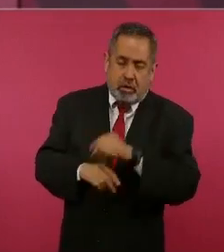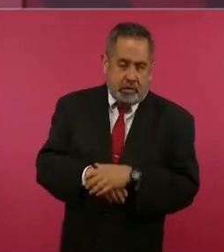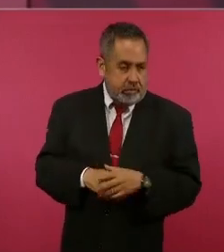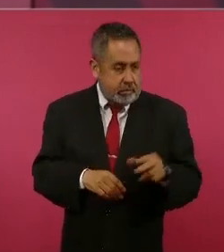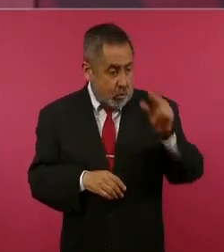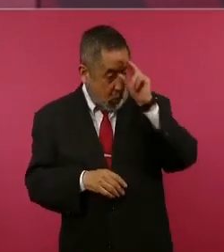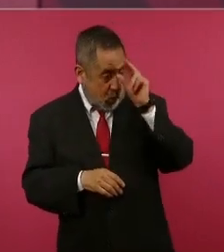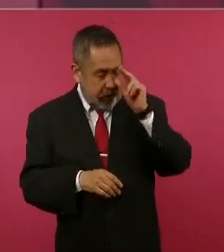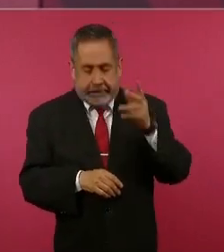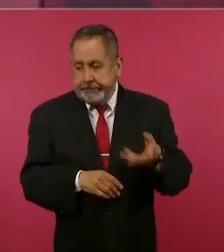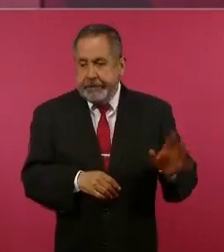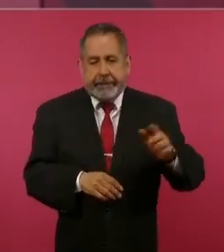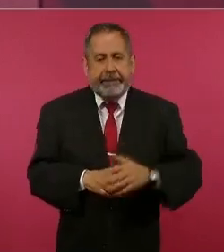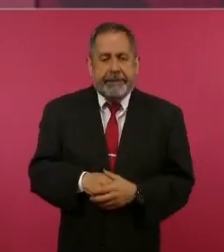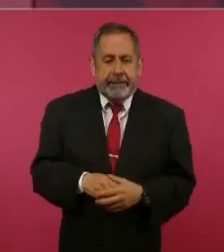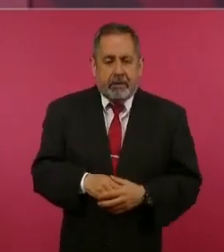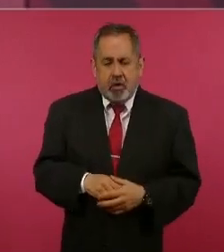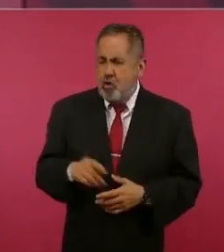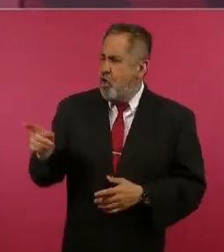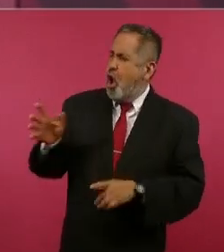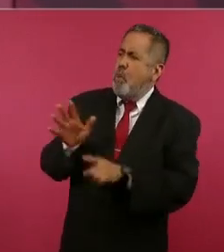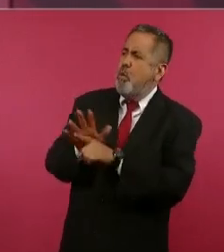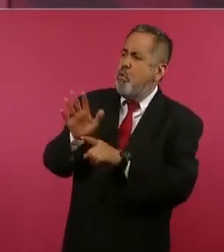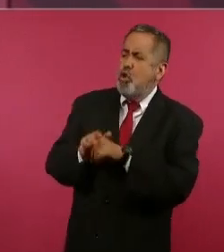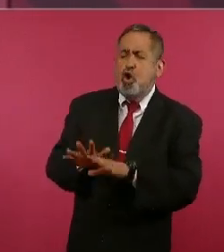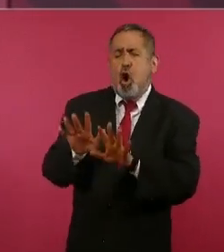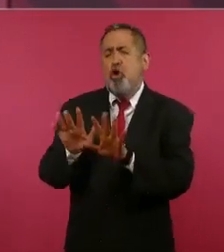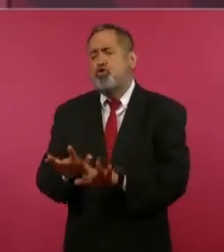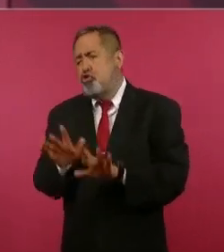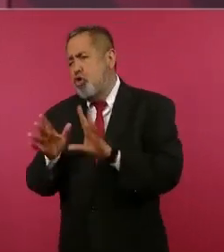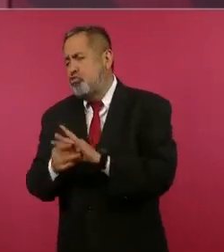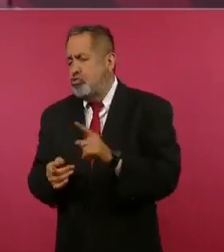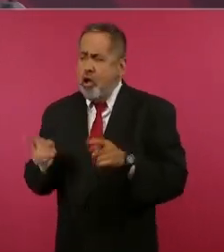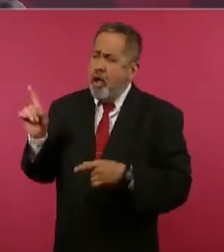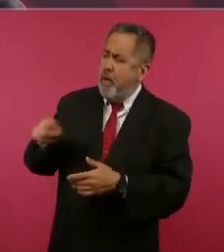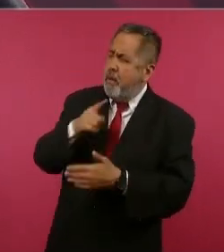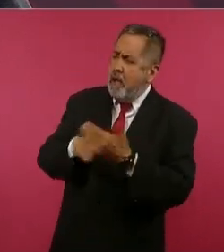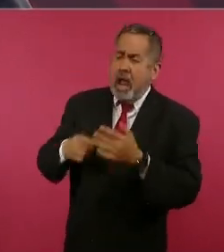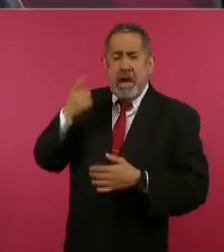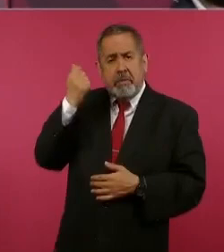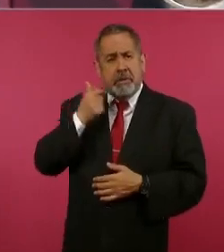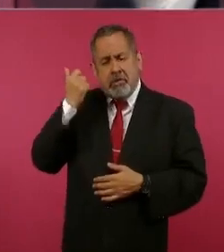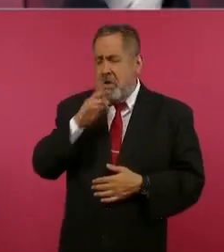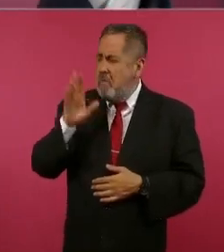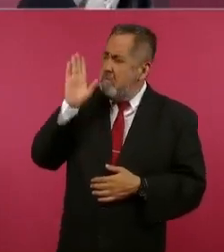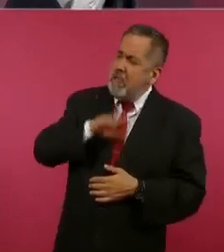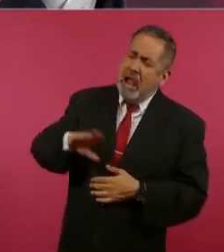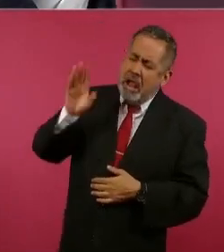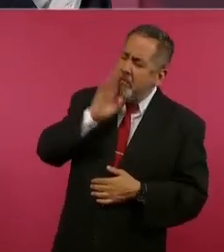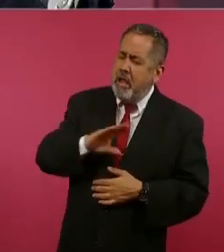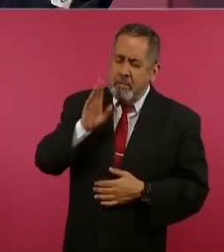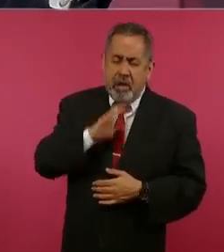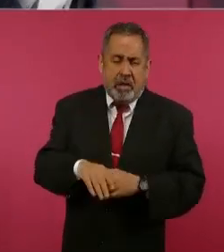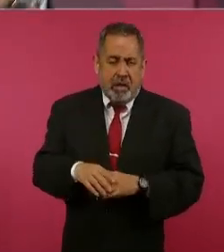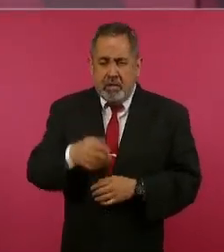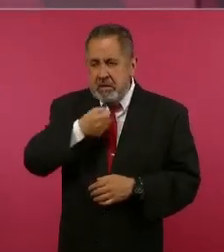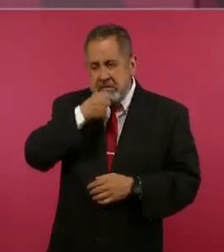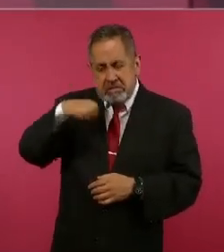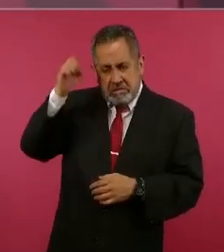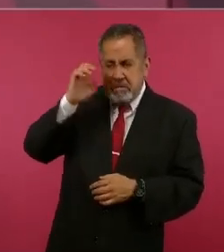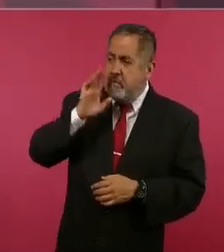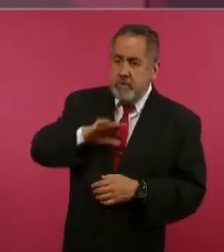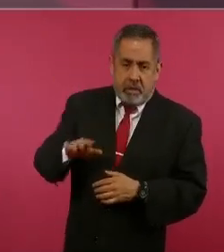sabiondos. Eso es populismo, eso es paternalismo, darle pensión a los adultos